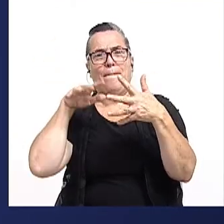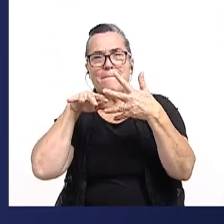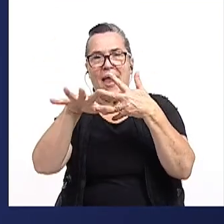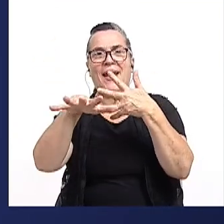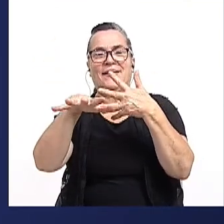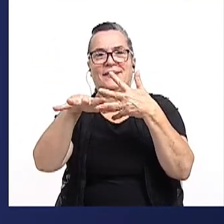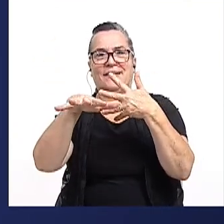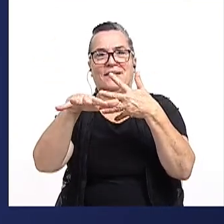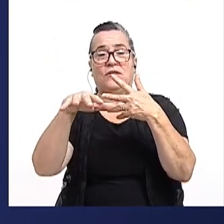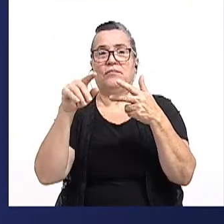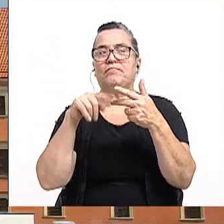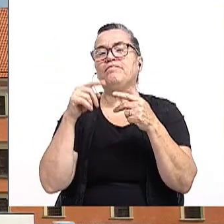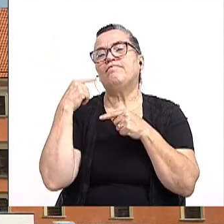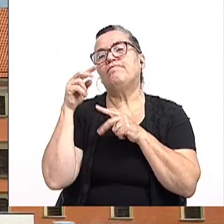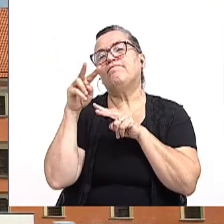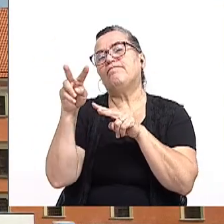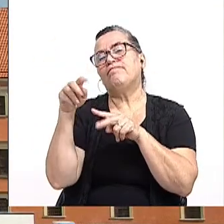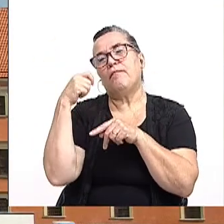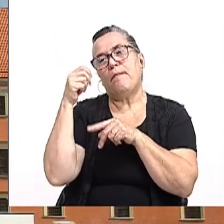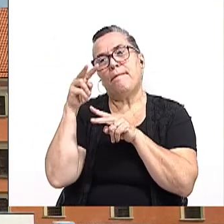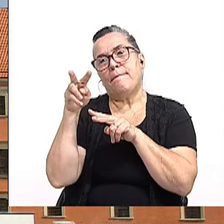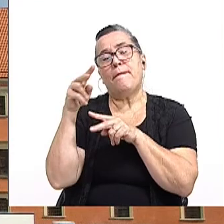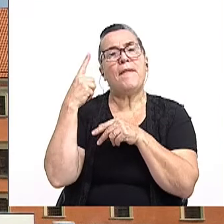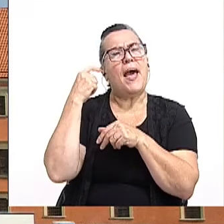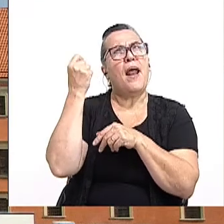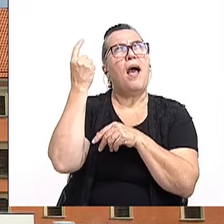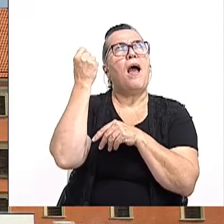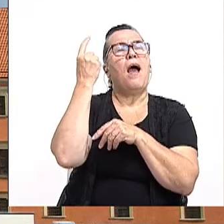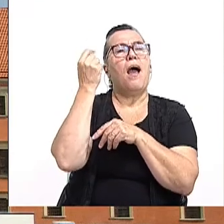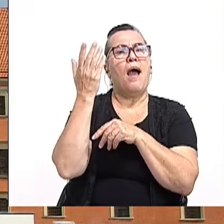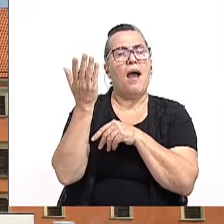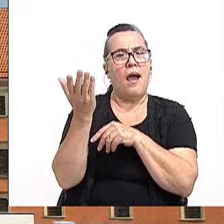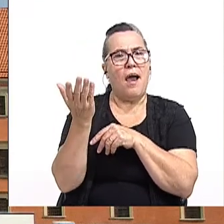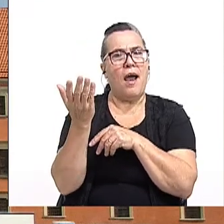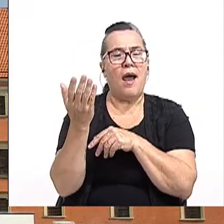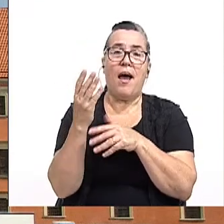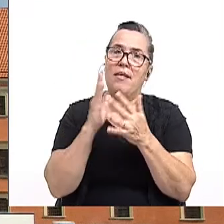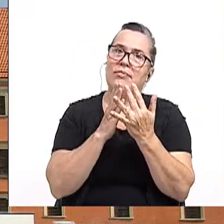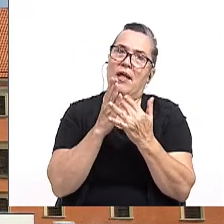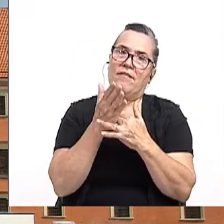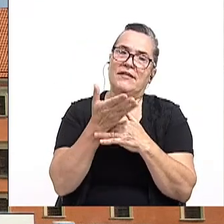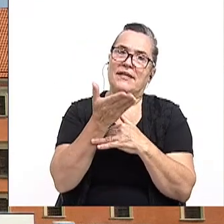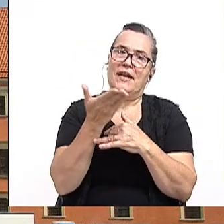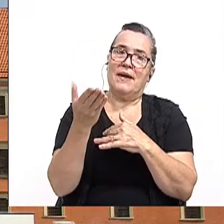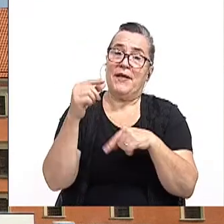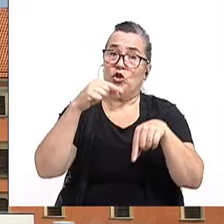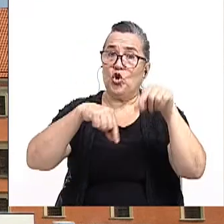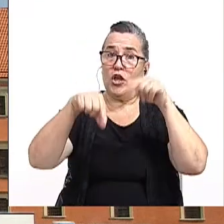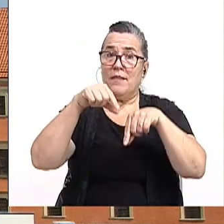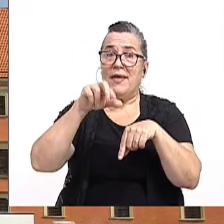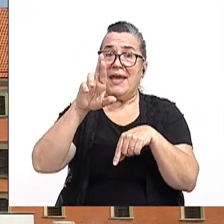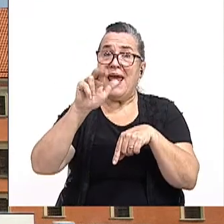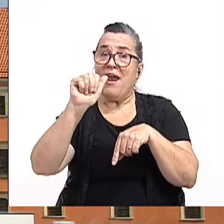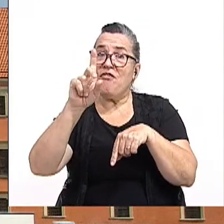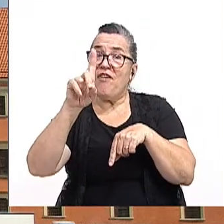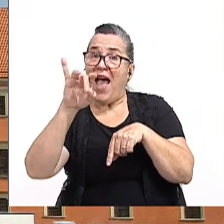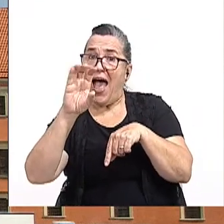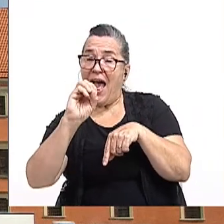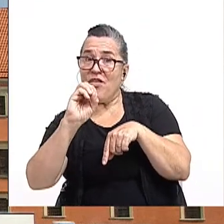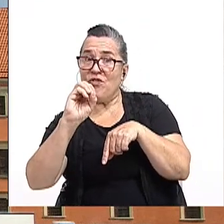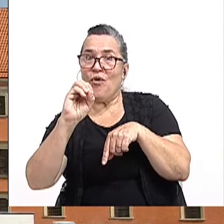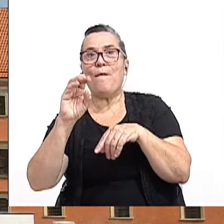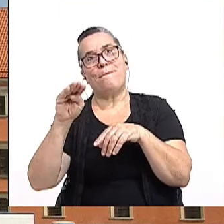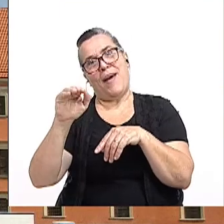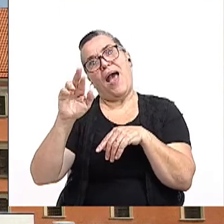un video para poder comprender por medio del elemento químico radio que utilizaba Marie